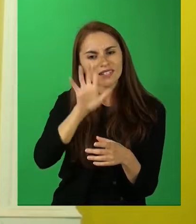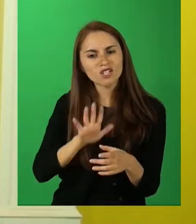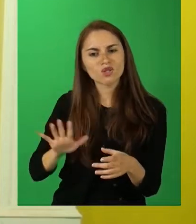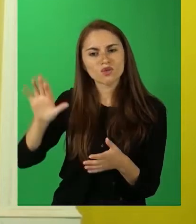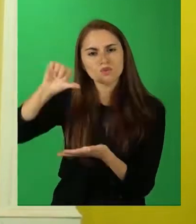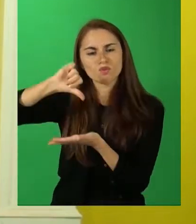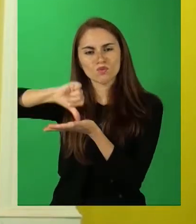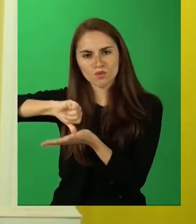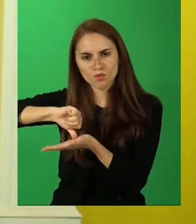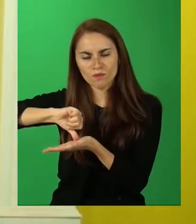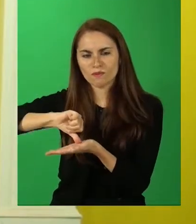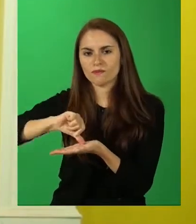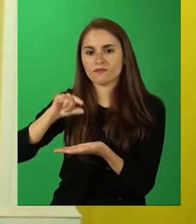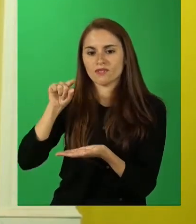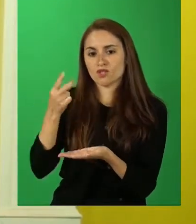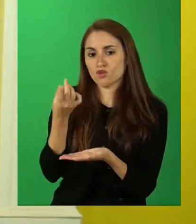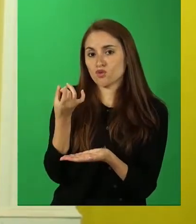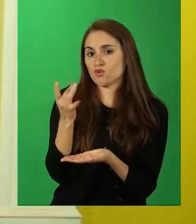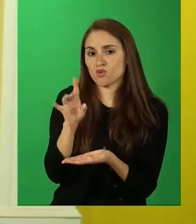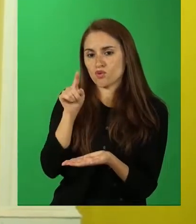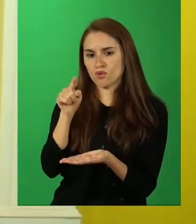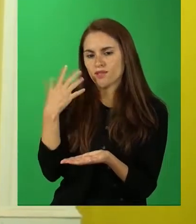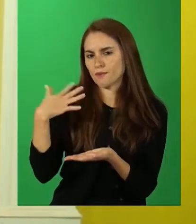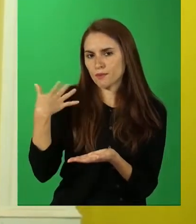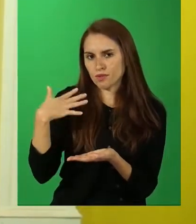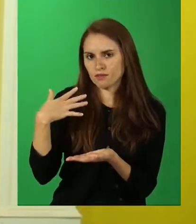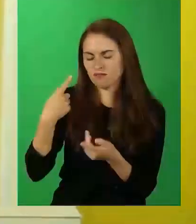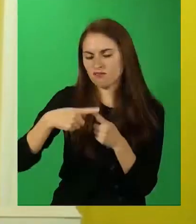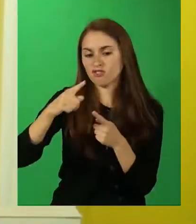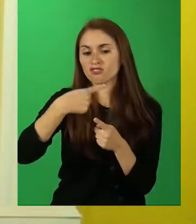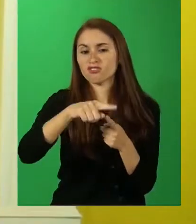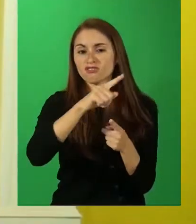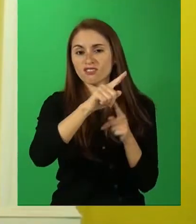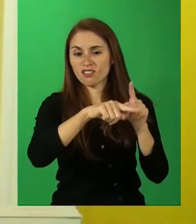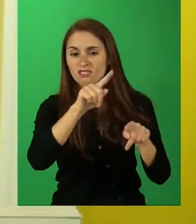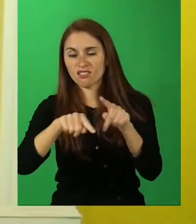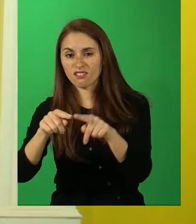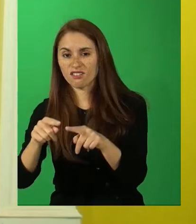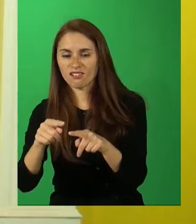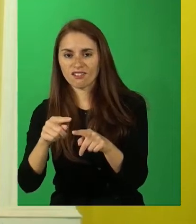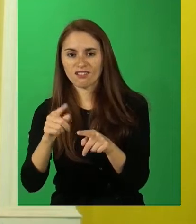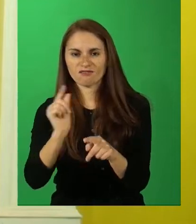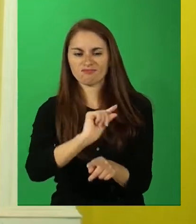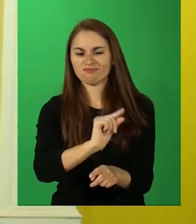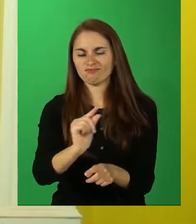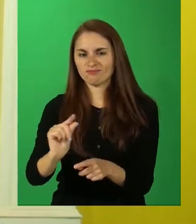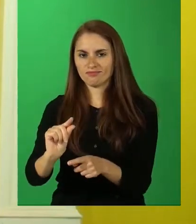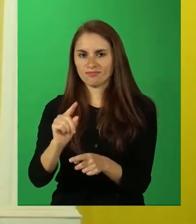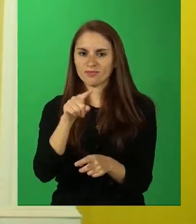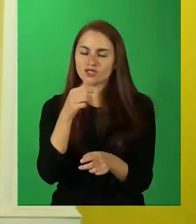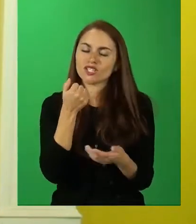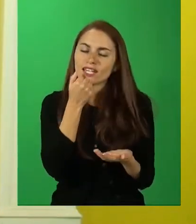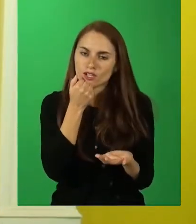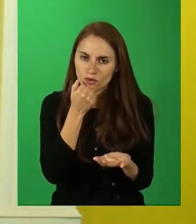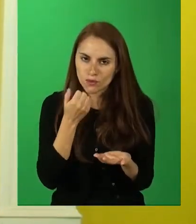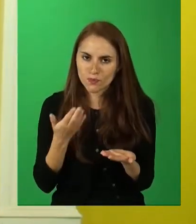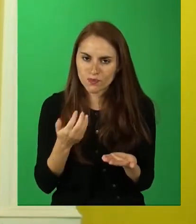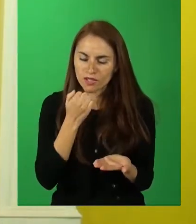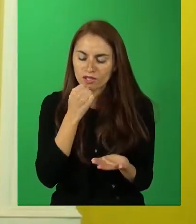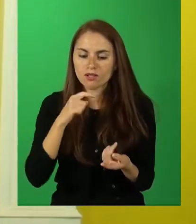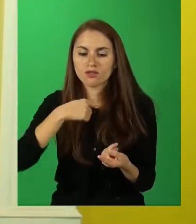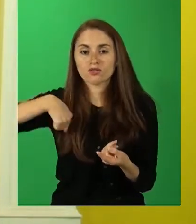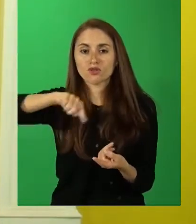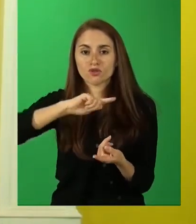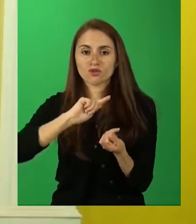la idea de que Europa solamente es la importante y los demás no. ¿Ya? Eso es un error y debemos empezar a